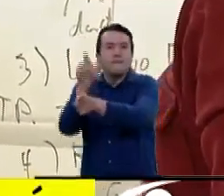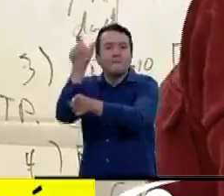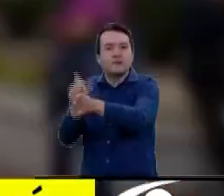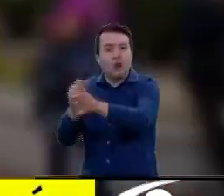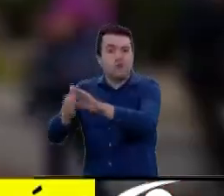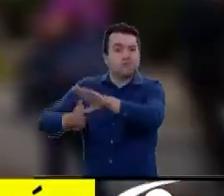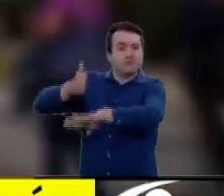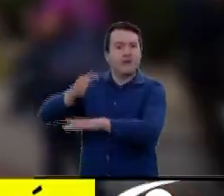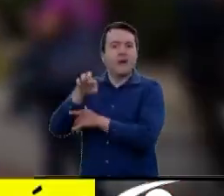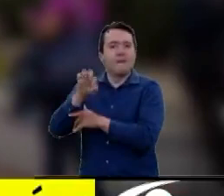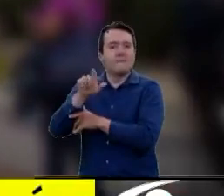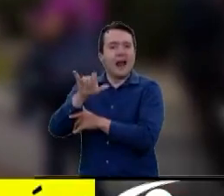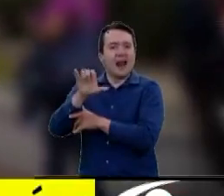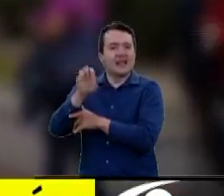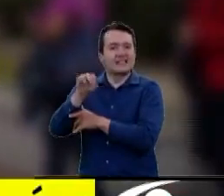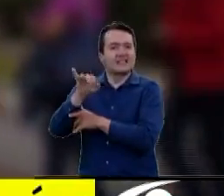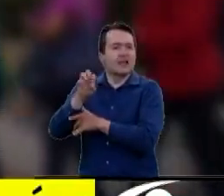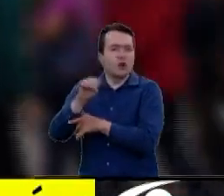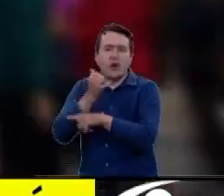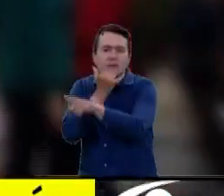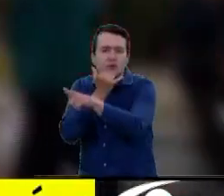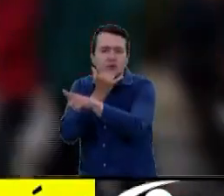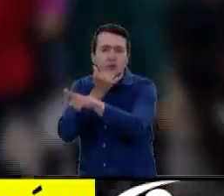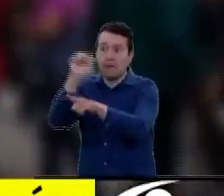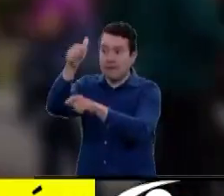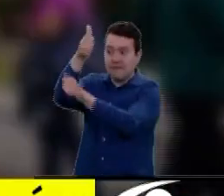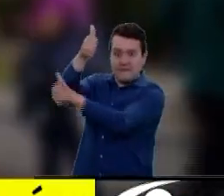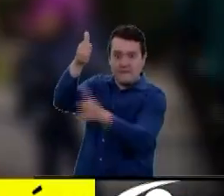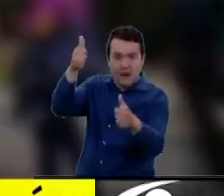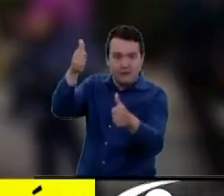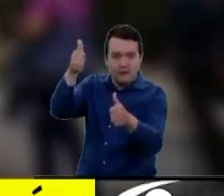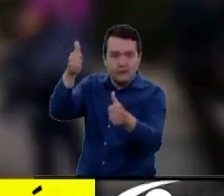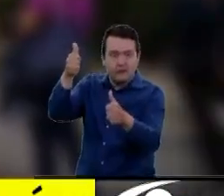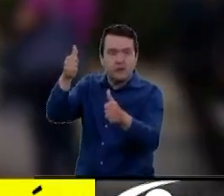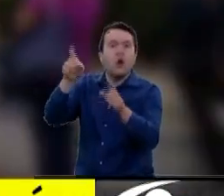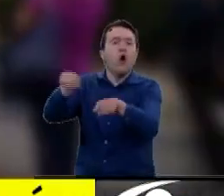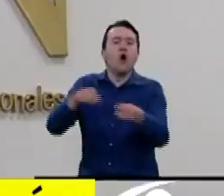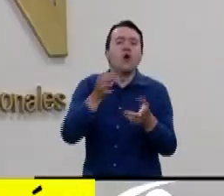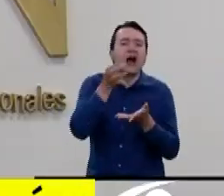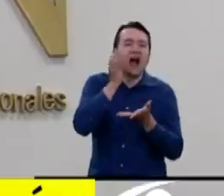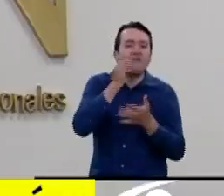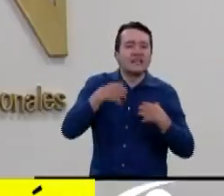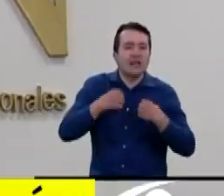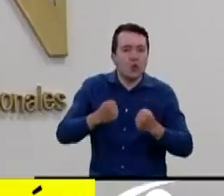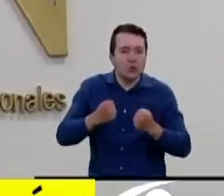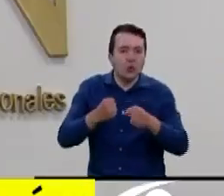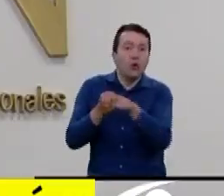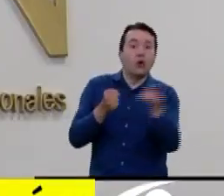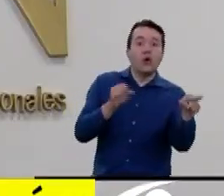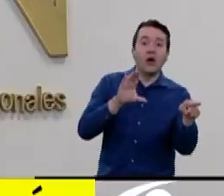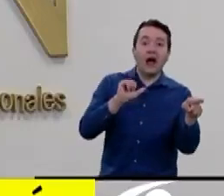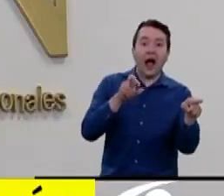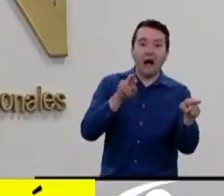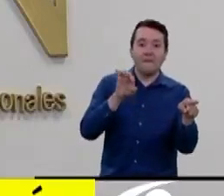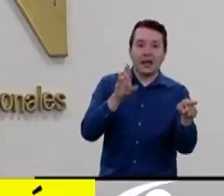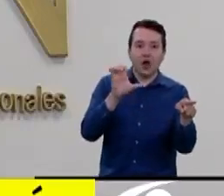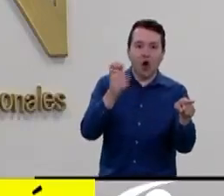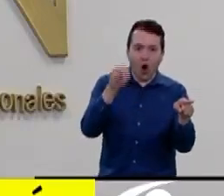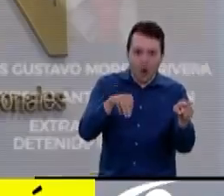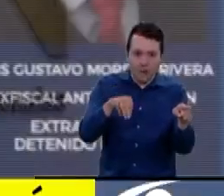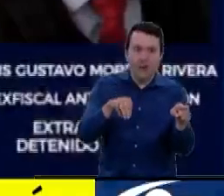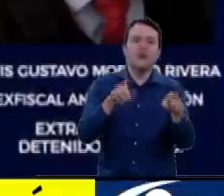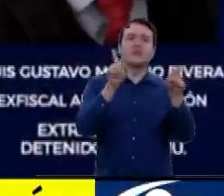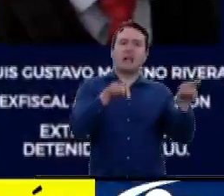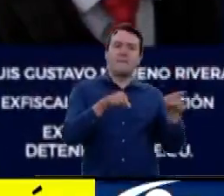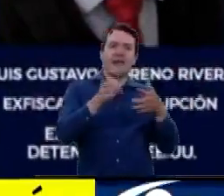de SaludCop? ¿O de Café Salud? ¿O de Caprecom? ¿O qué decir del tema de la DIAN, del desfalco por las devoluciones ficticias